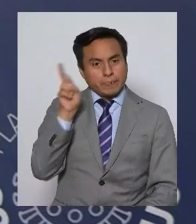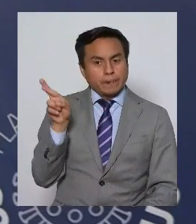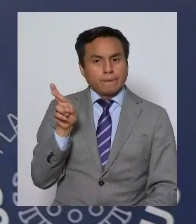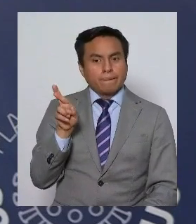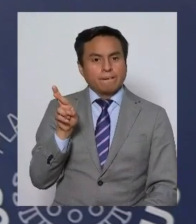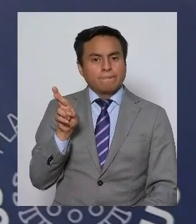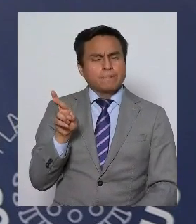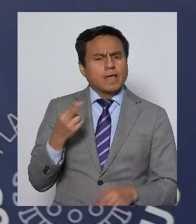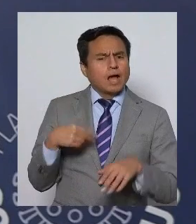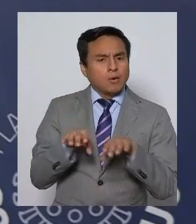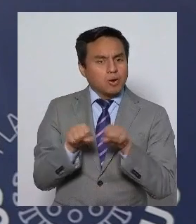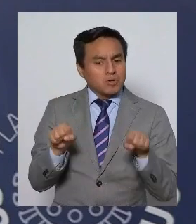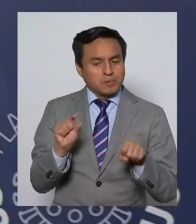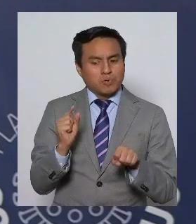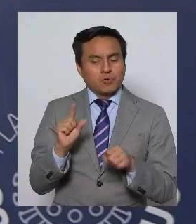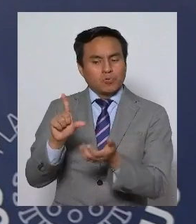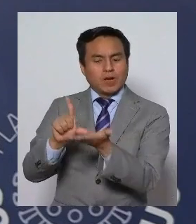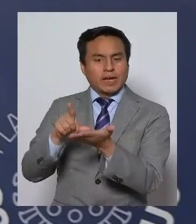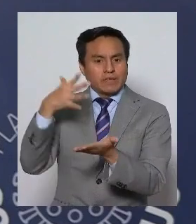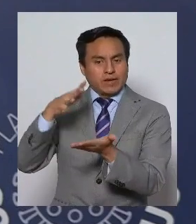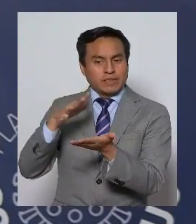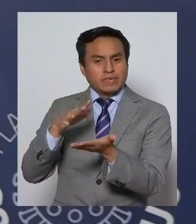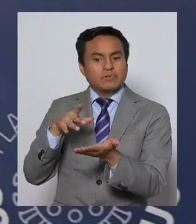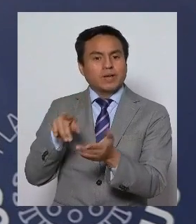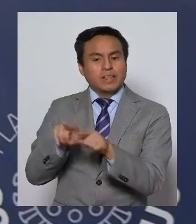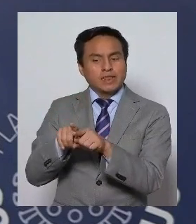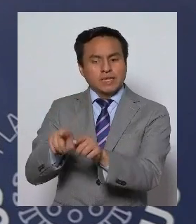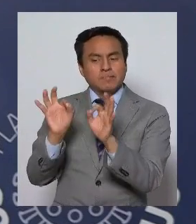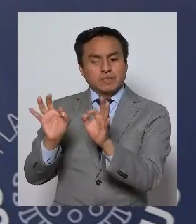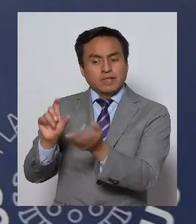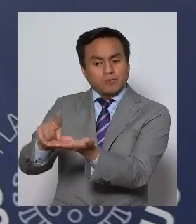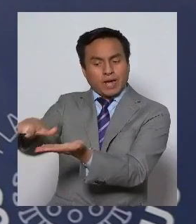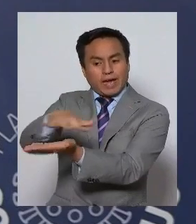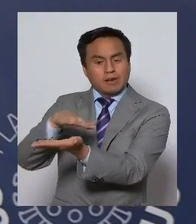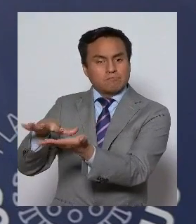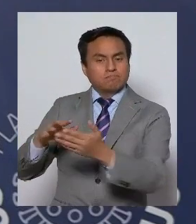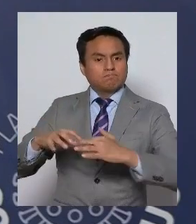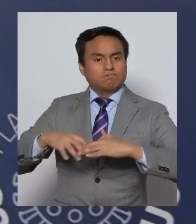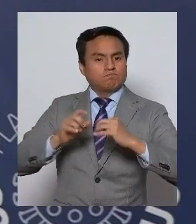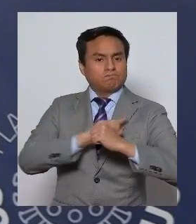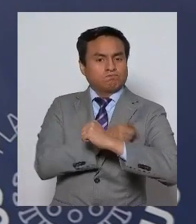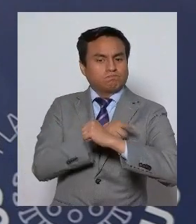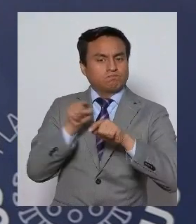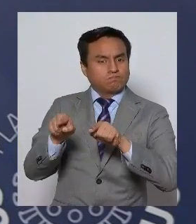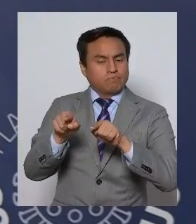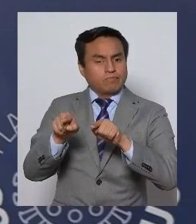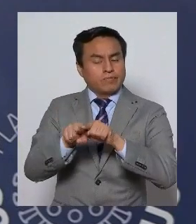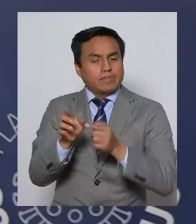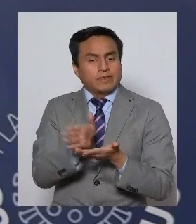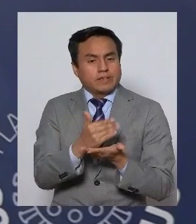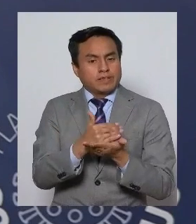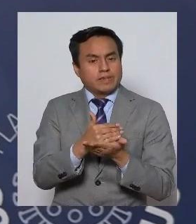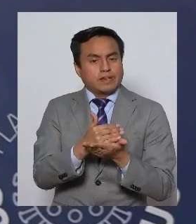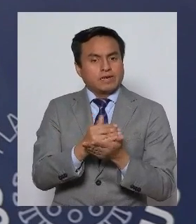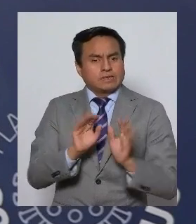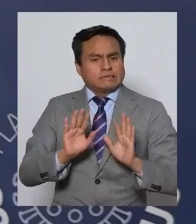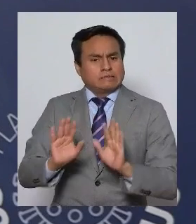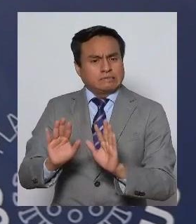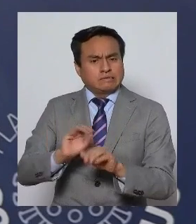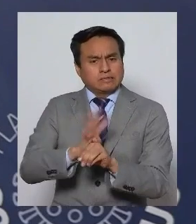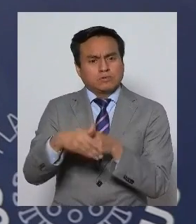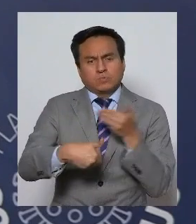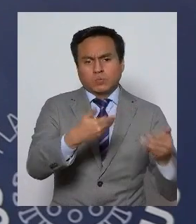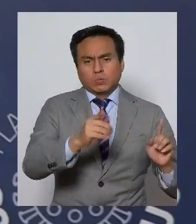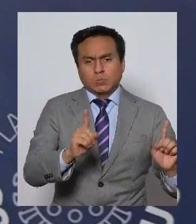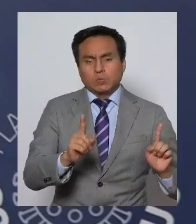cerrar un acuerdo, ¿no es cierto?, con un recinto muy relevante para especialmente fortalecer esta estrategia de contención.